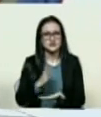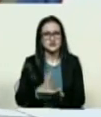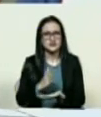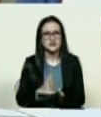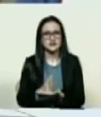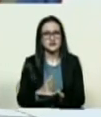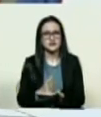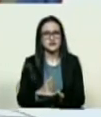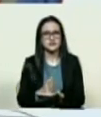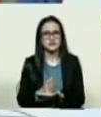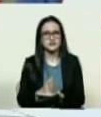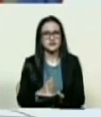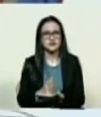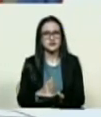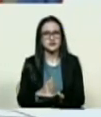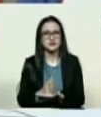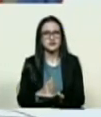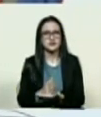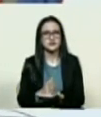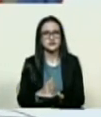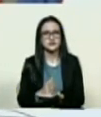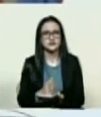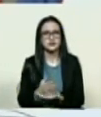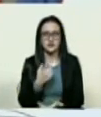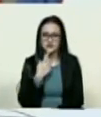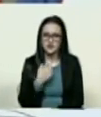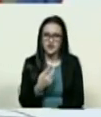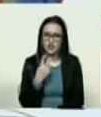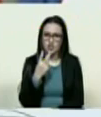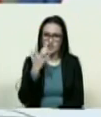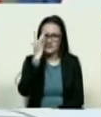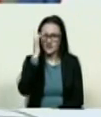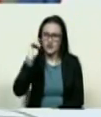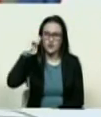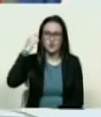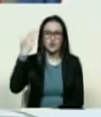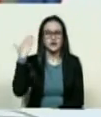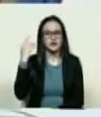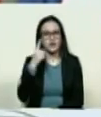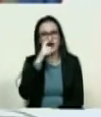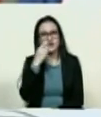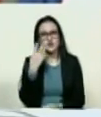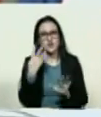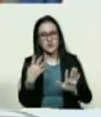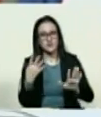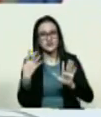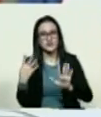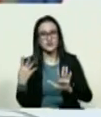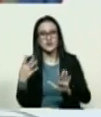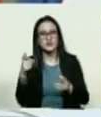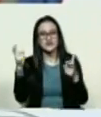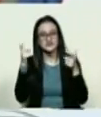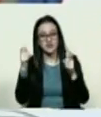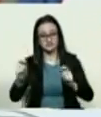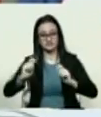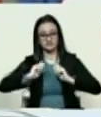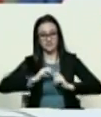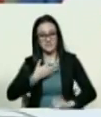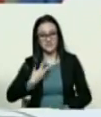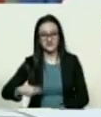refiero a aquel 2 de febrero del año 99 cuando el comandante Chávez recibió la